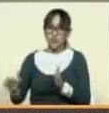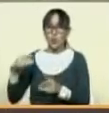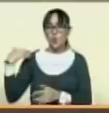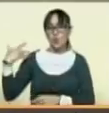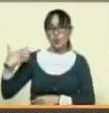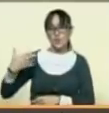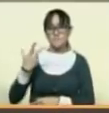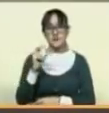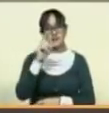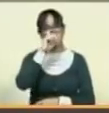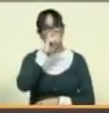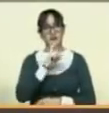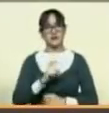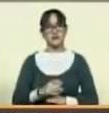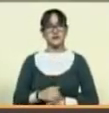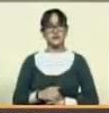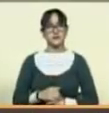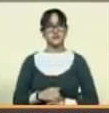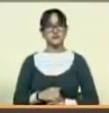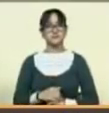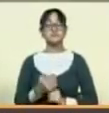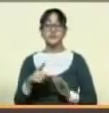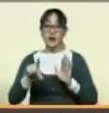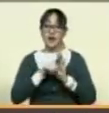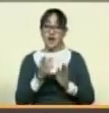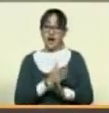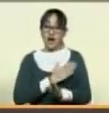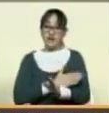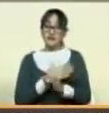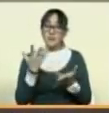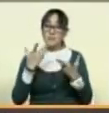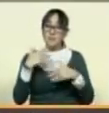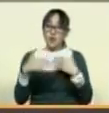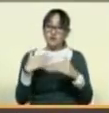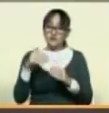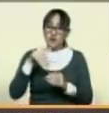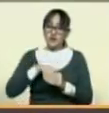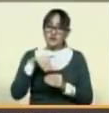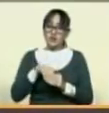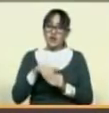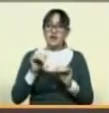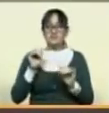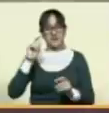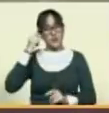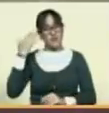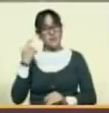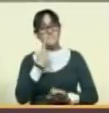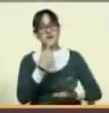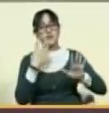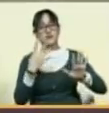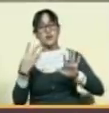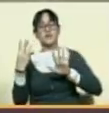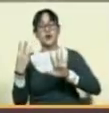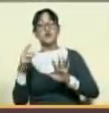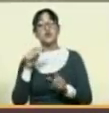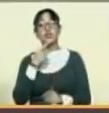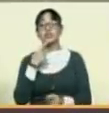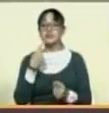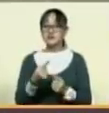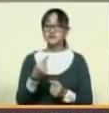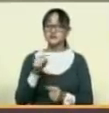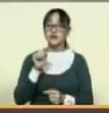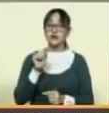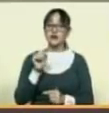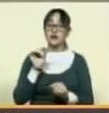últimos 20 años. Porque también la ley anterior de los procesos electorales, la de 1998, también establecía este